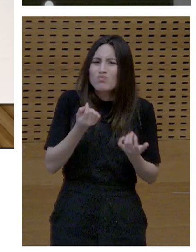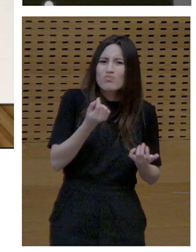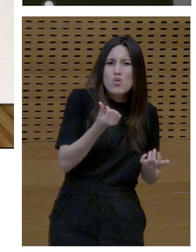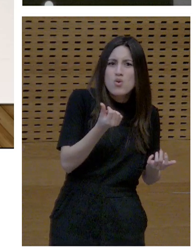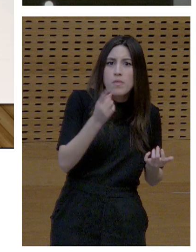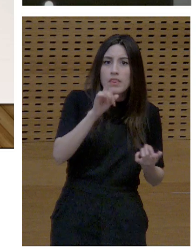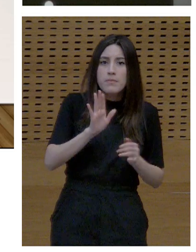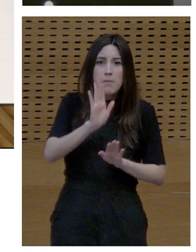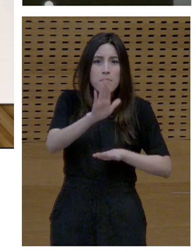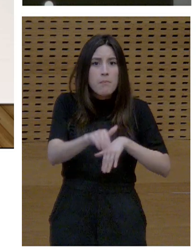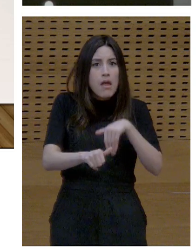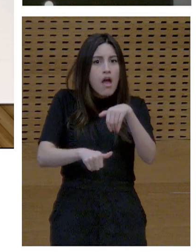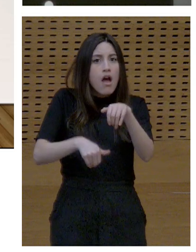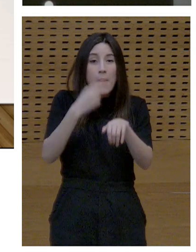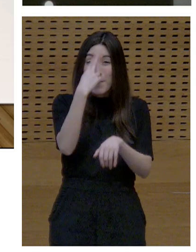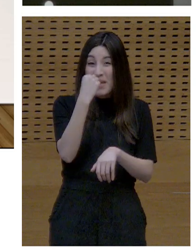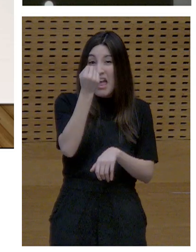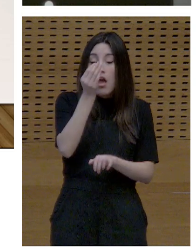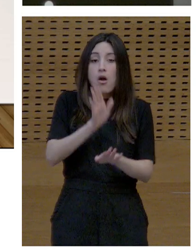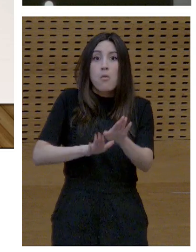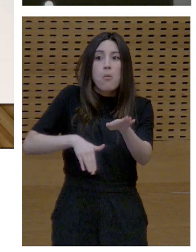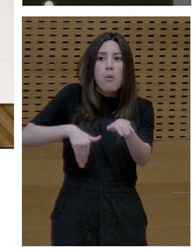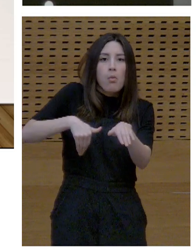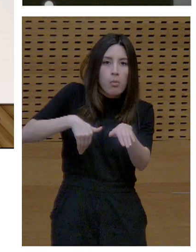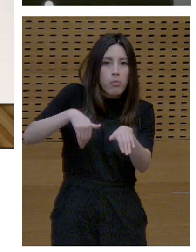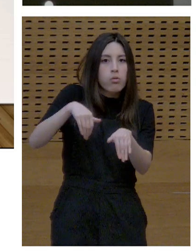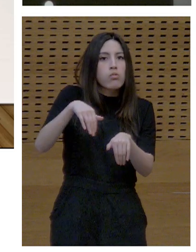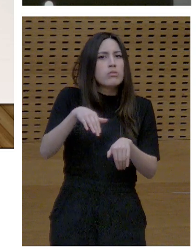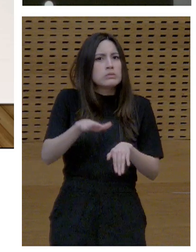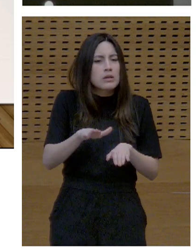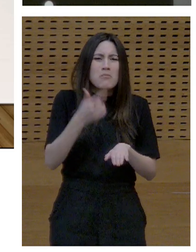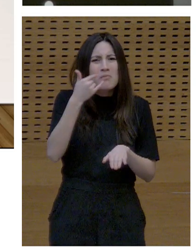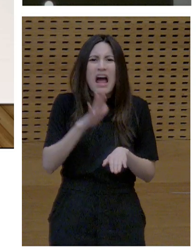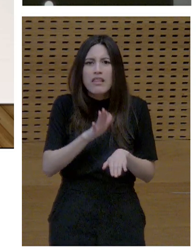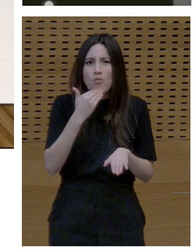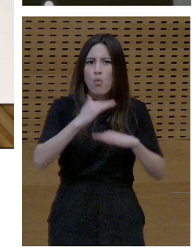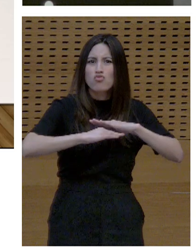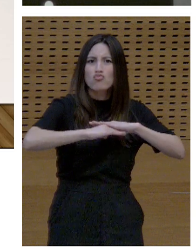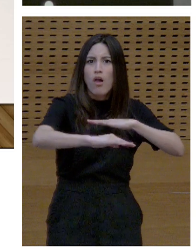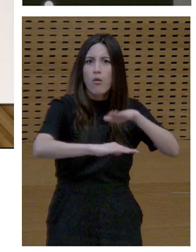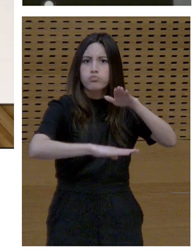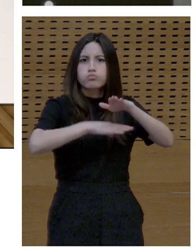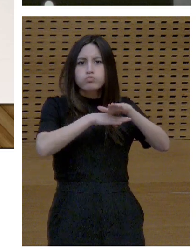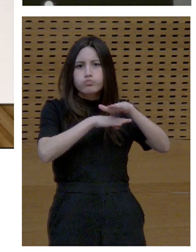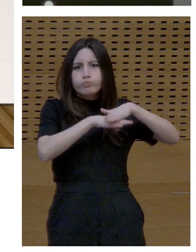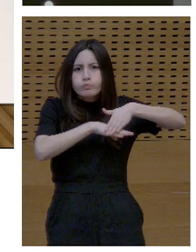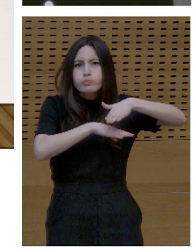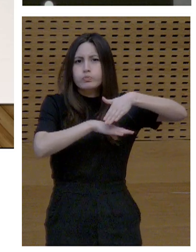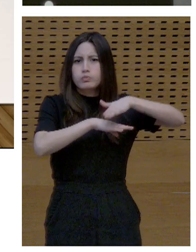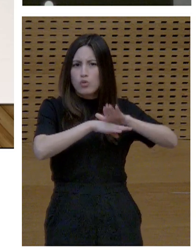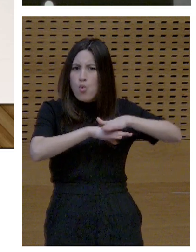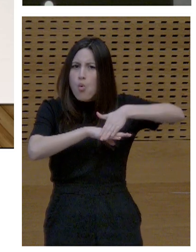los pies, a veces se quedan los pies como pegados en el suelo. Y el